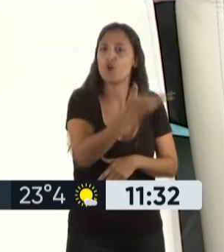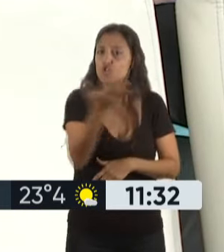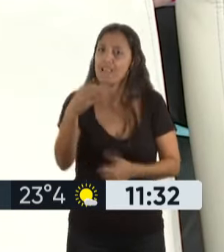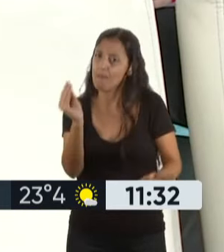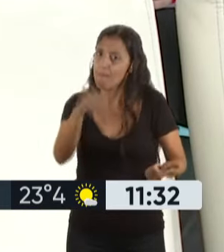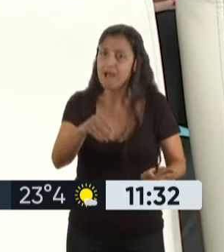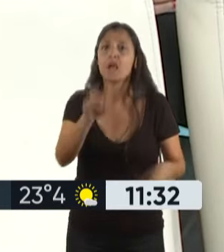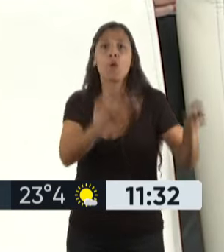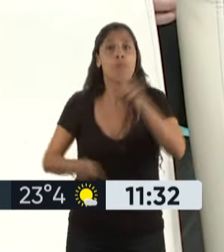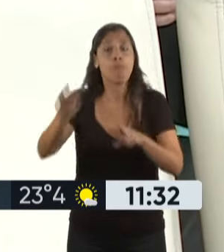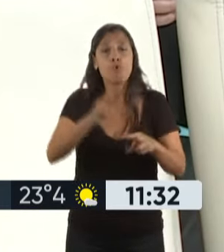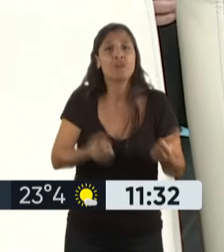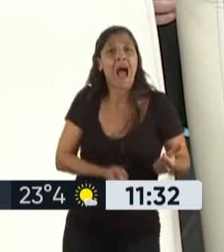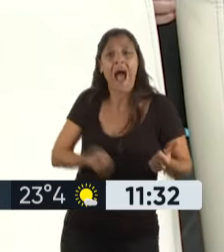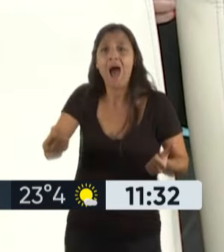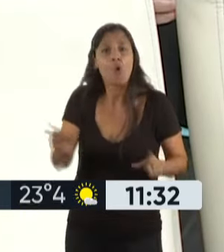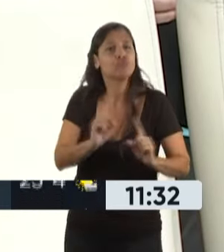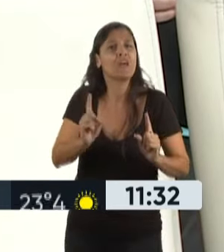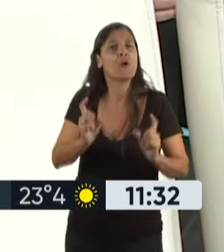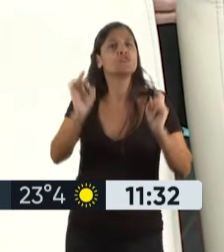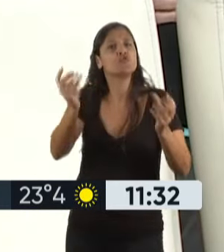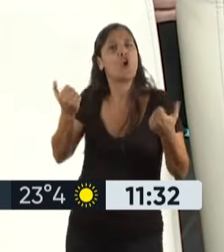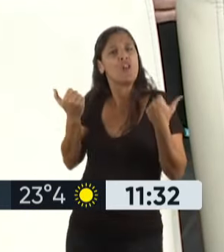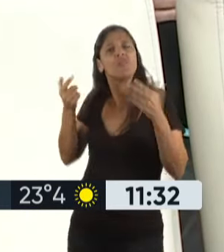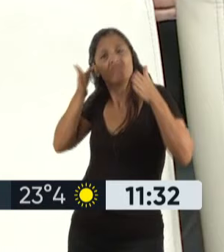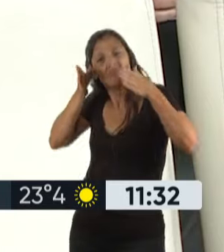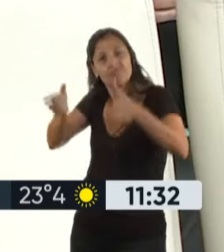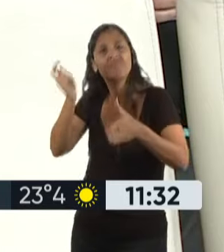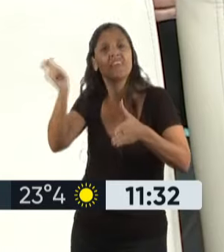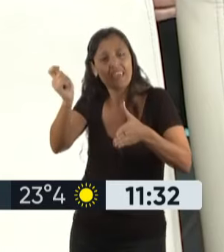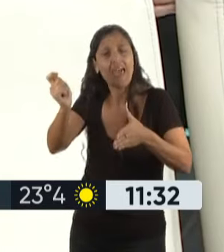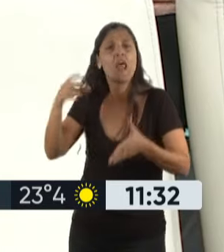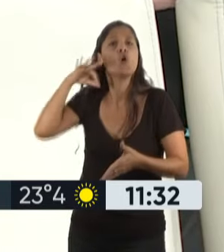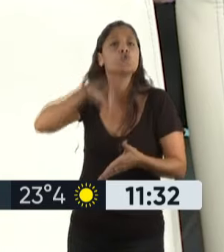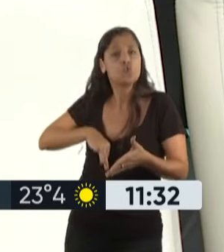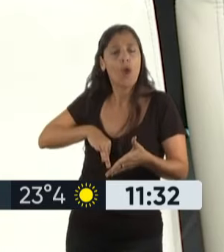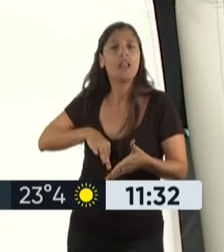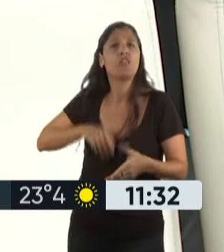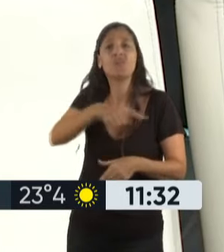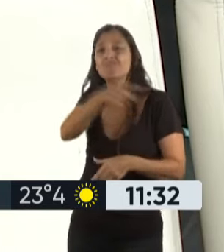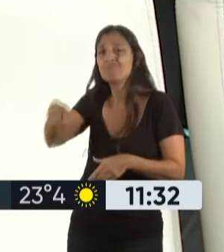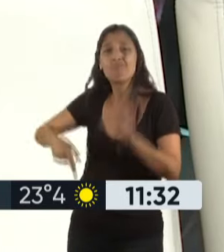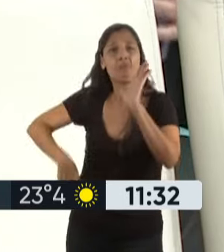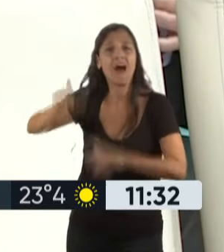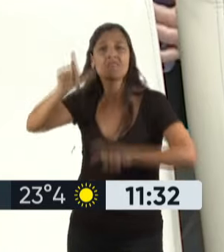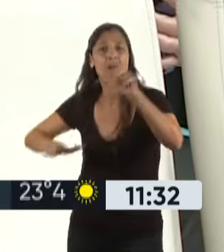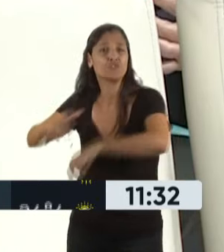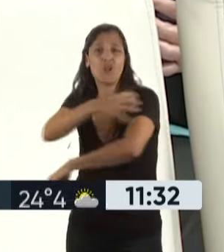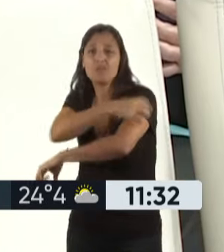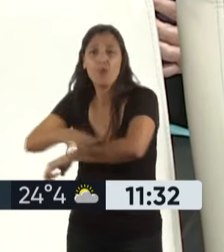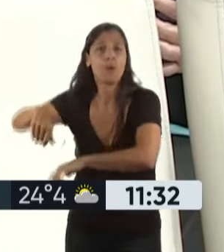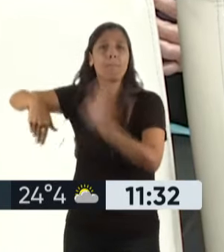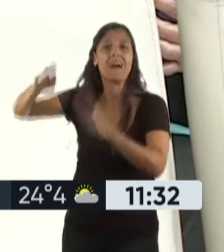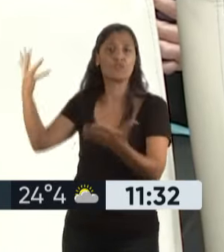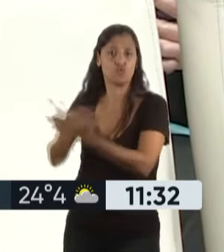para evitar que el ajuste recaiga desproporcionadamente sobre los y el sector más pobre de la población